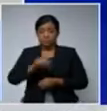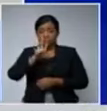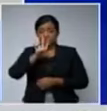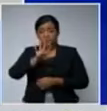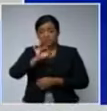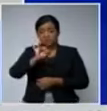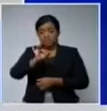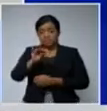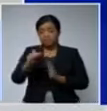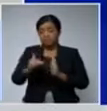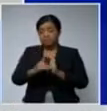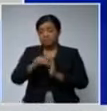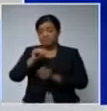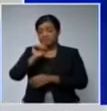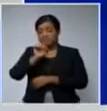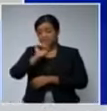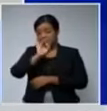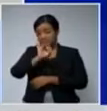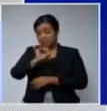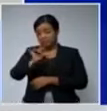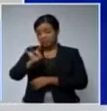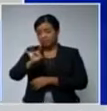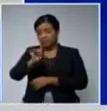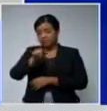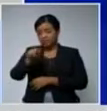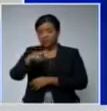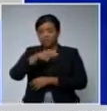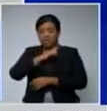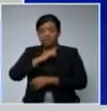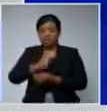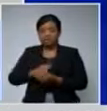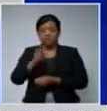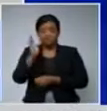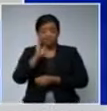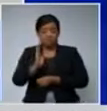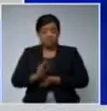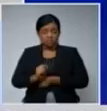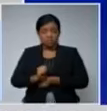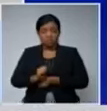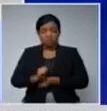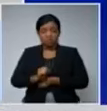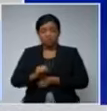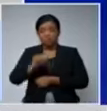57.015 personas se confirmaron ayer. En Brasil